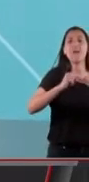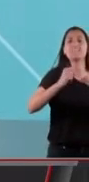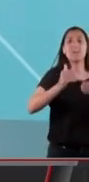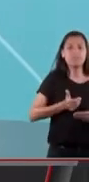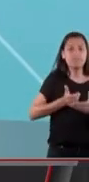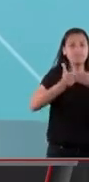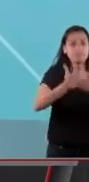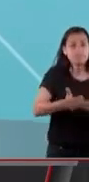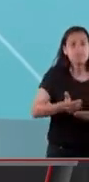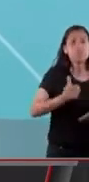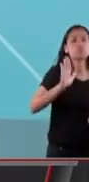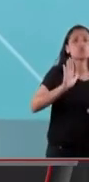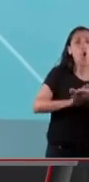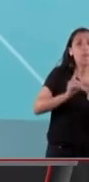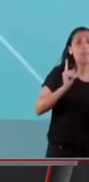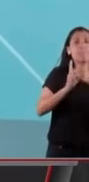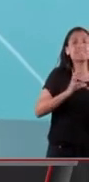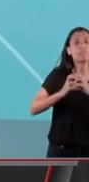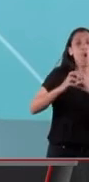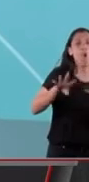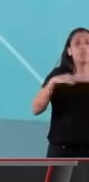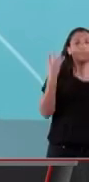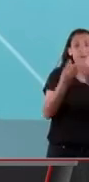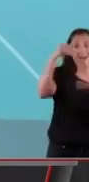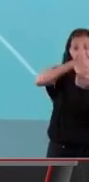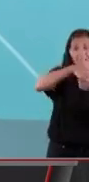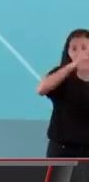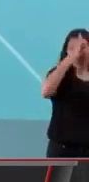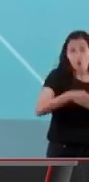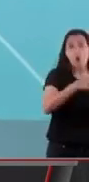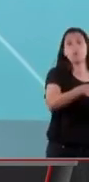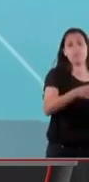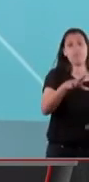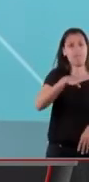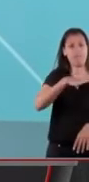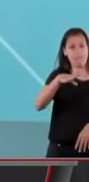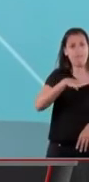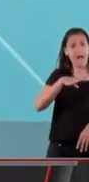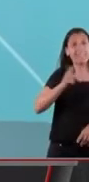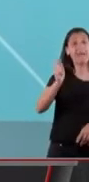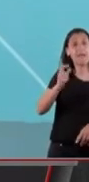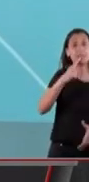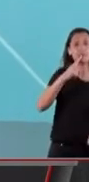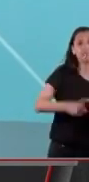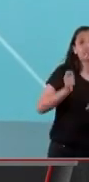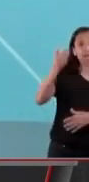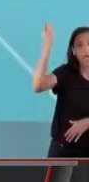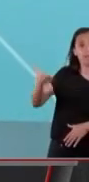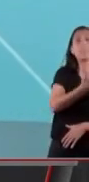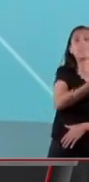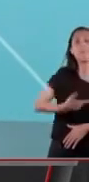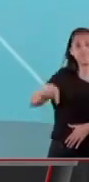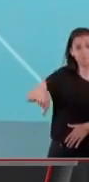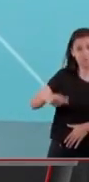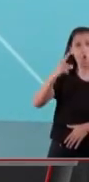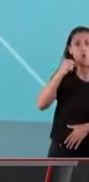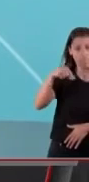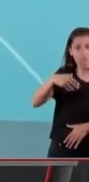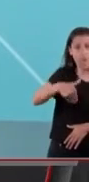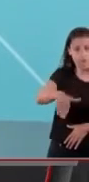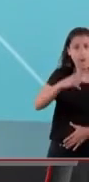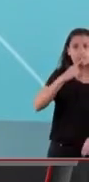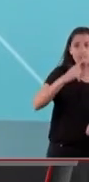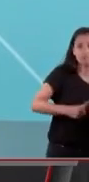a los gobernadores y candidatos. Recordemos que también hay elecciones en La Pampa, Salta y Tierra del